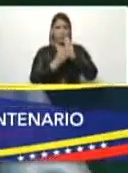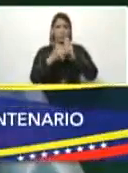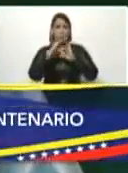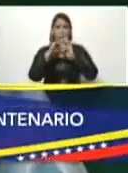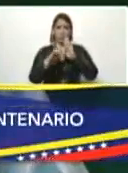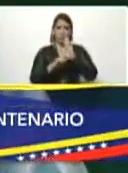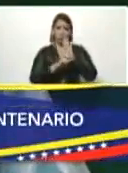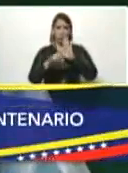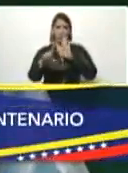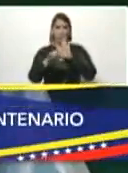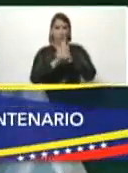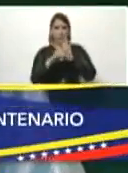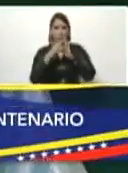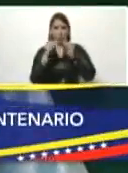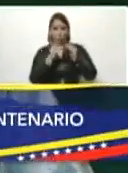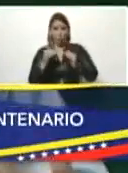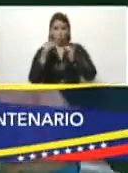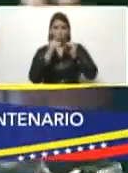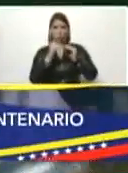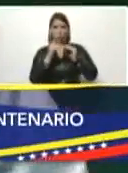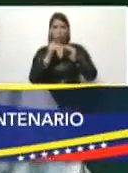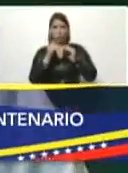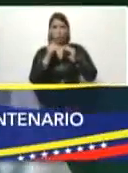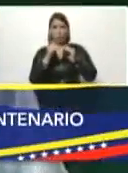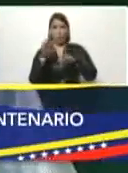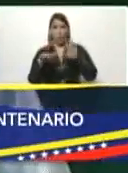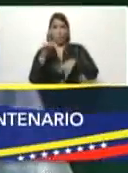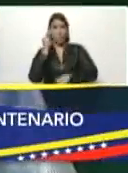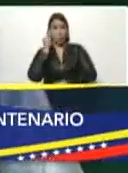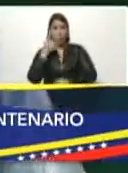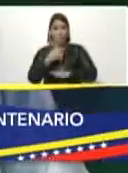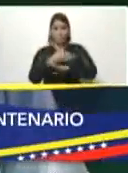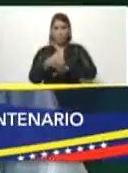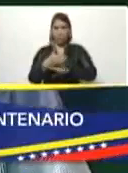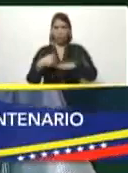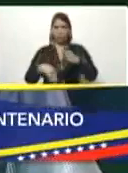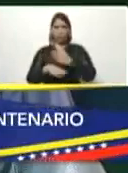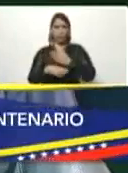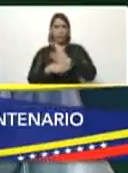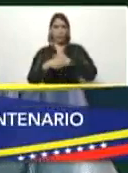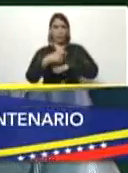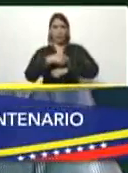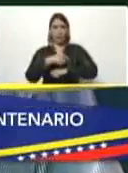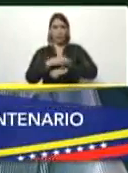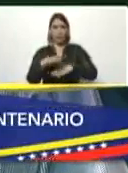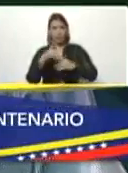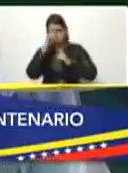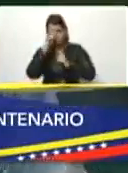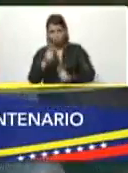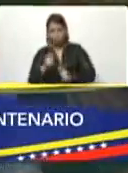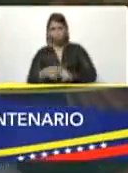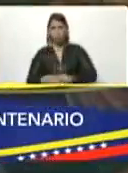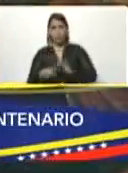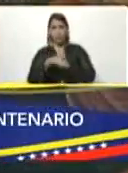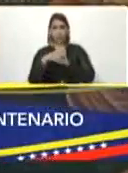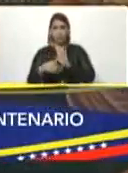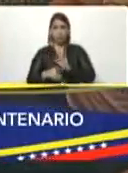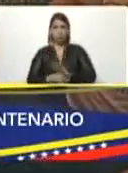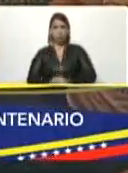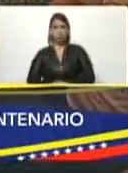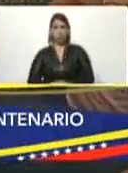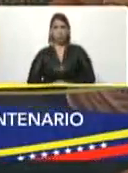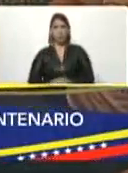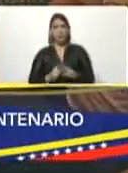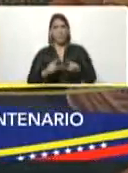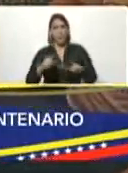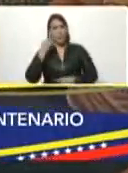todas y todos eran iguales, aunque las mujeres tardaron todavía tiempo en que se reconocieran sus derechos. Pero